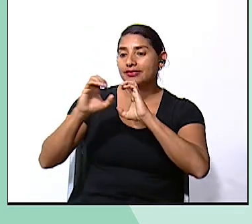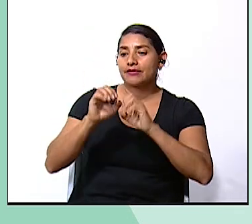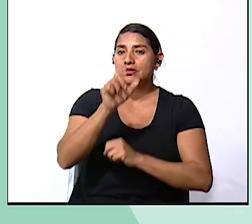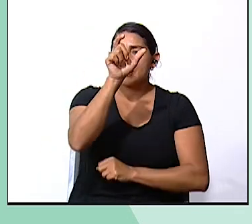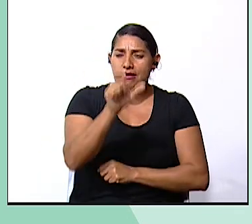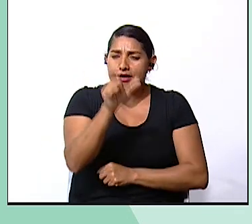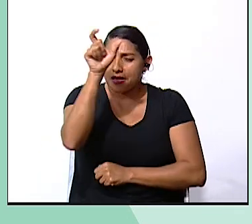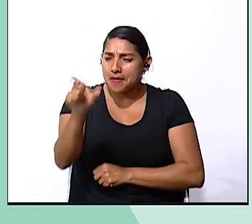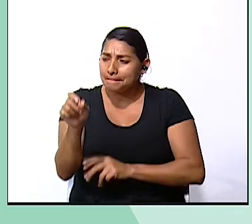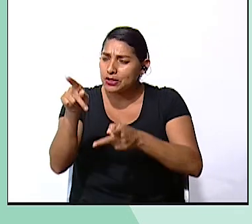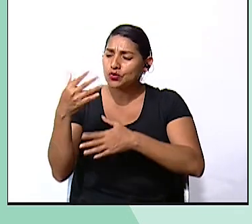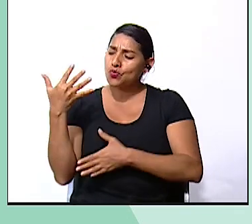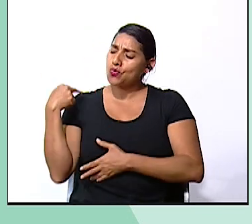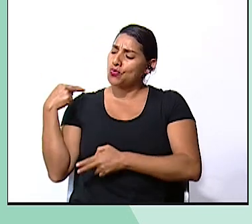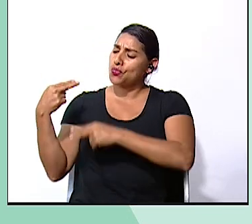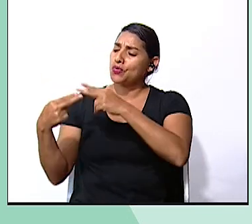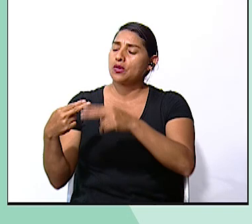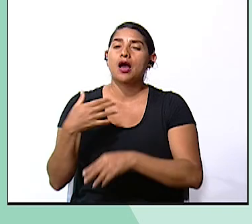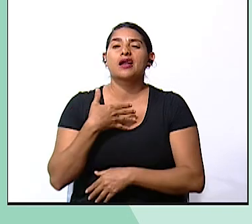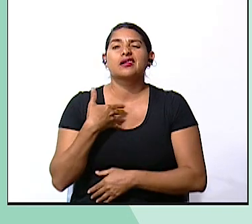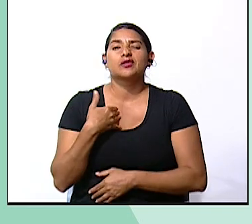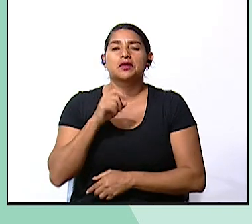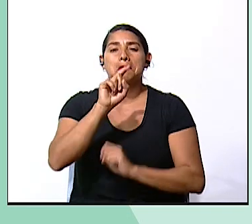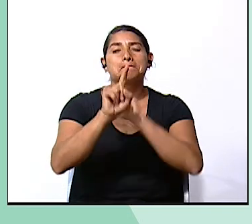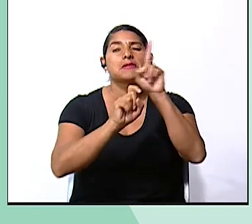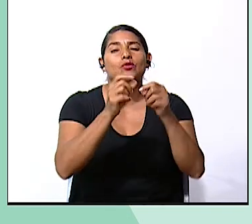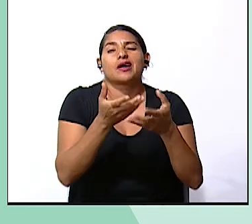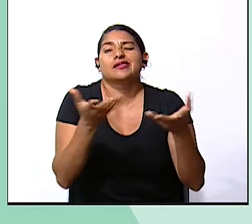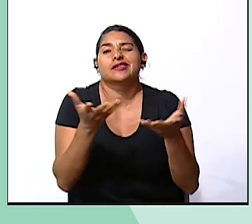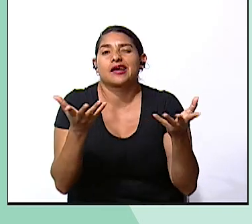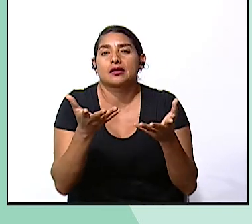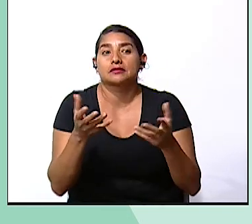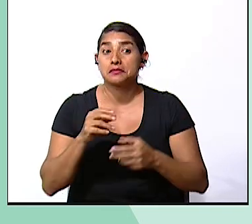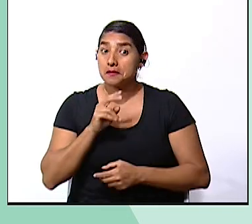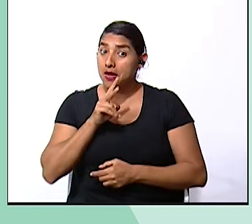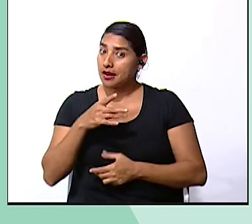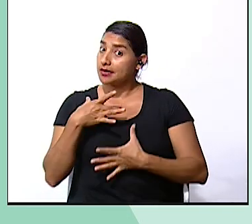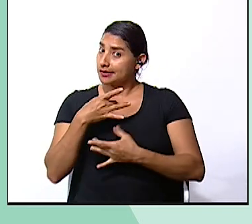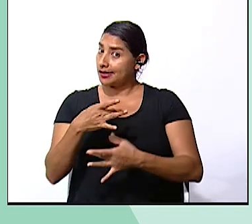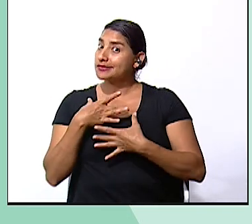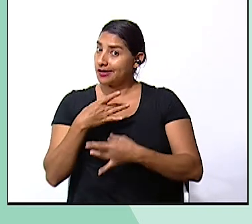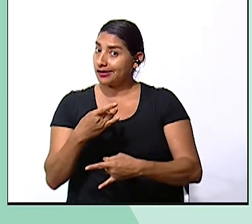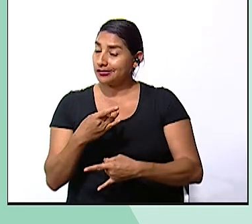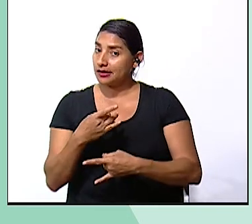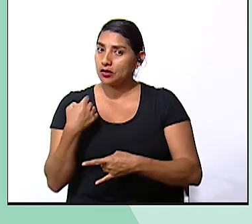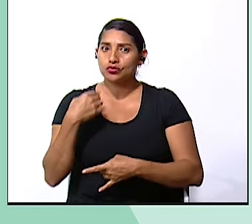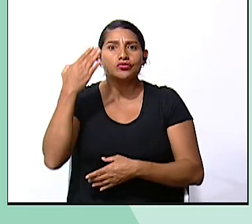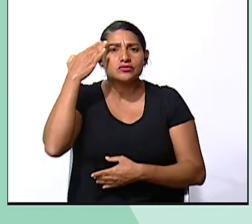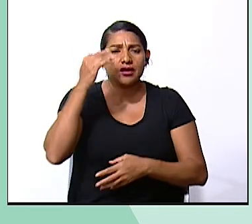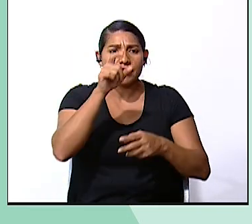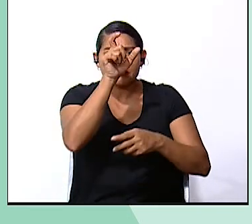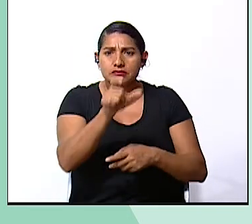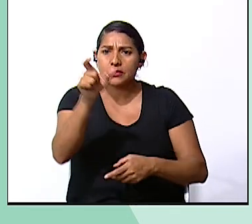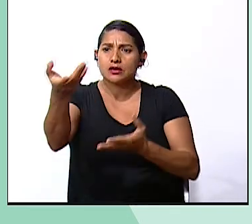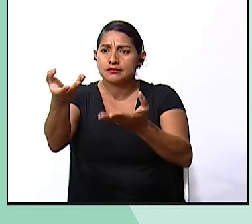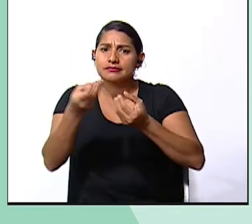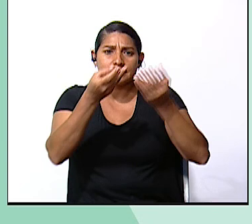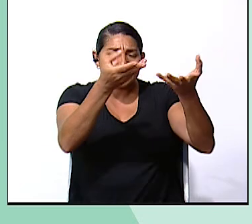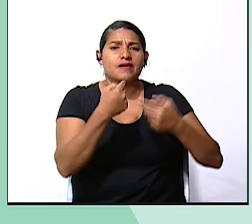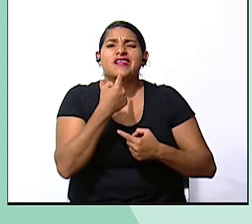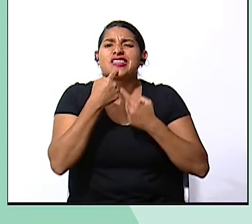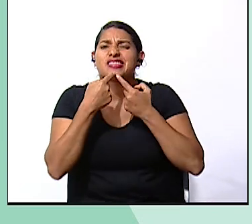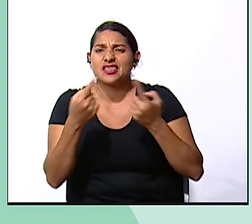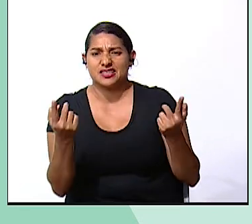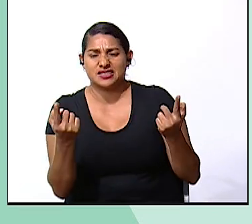estos personajes? ¿Qué les gustaría preguntarles? ¿Verdad? Sería interesante saber qué nos tienen ellos que